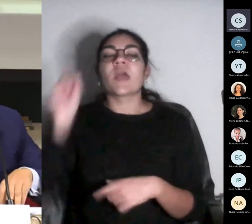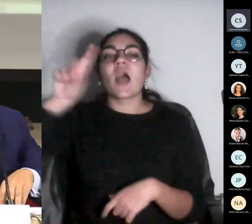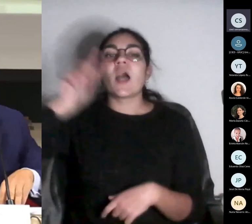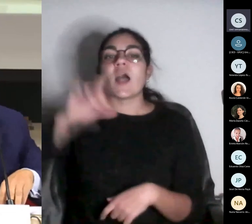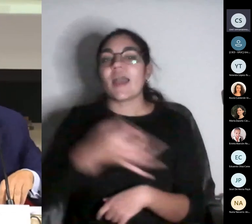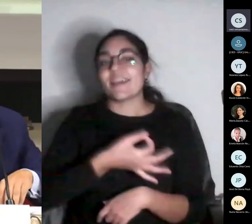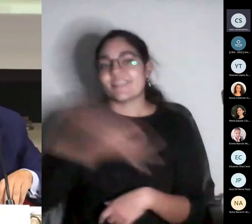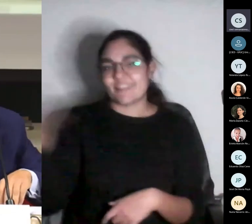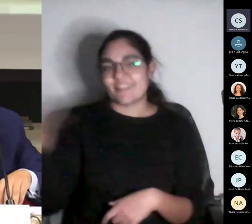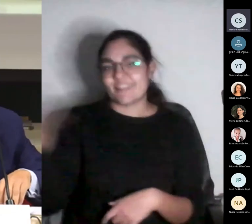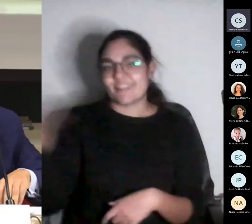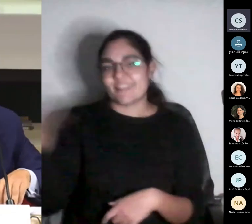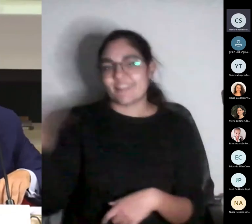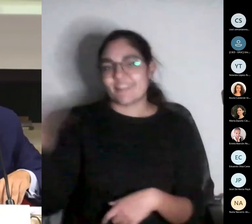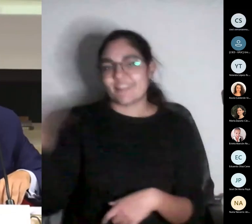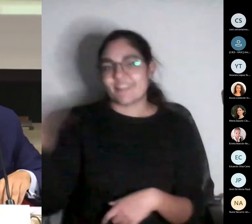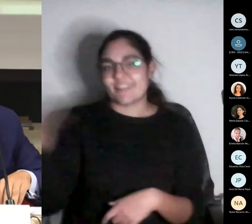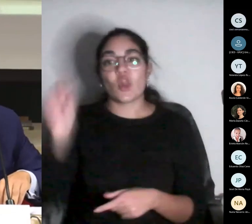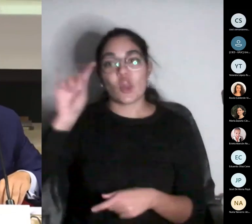228 docentes excelentes.